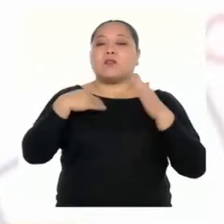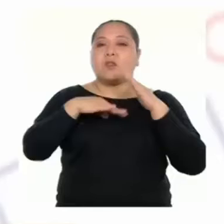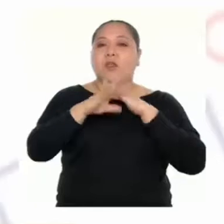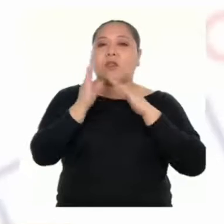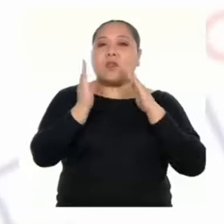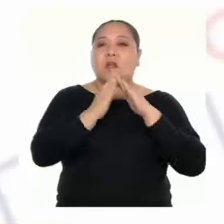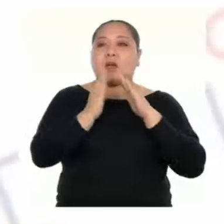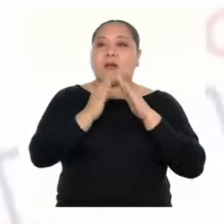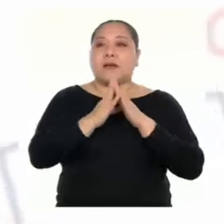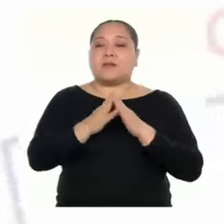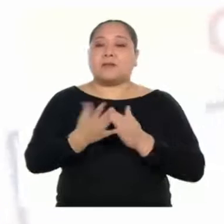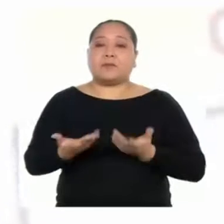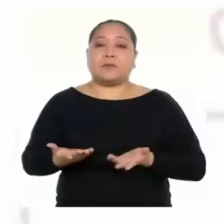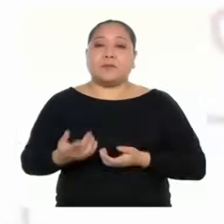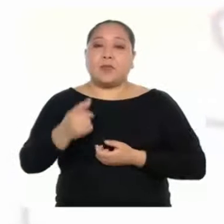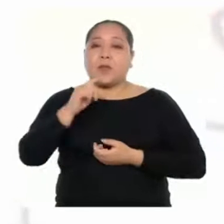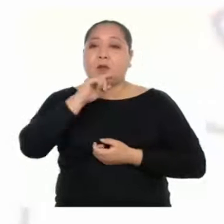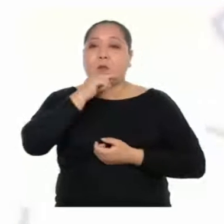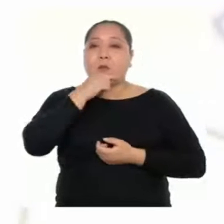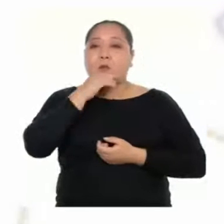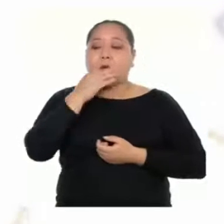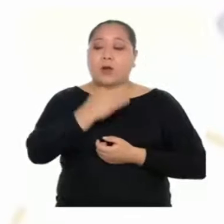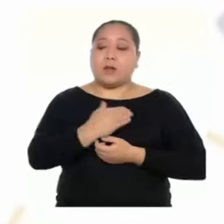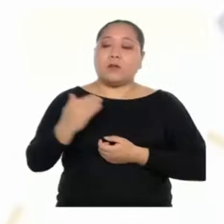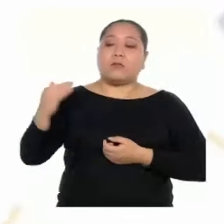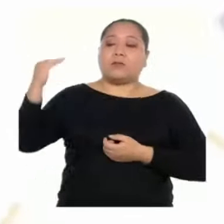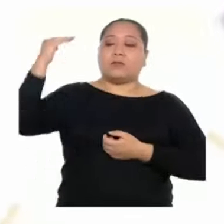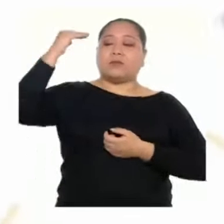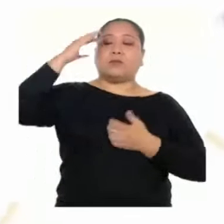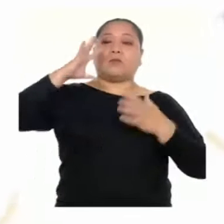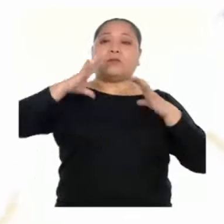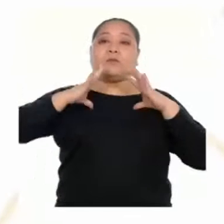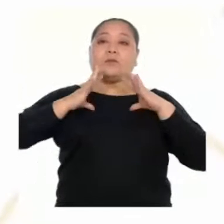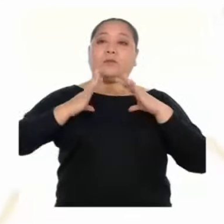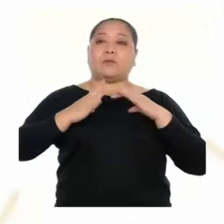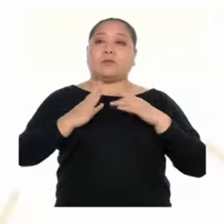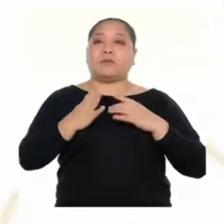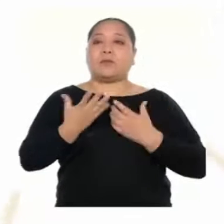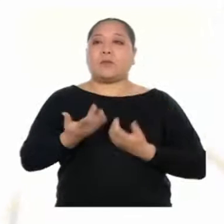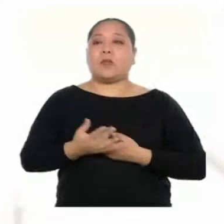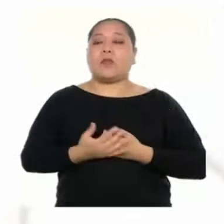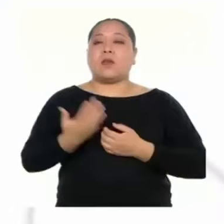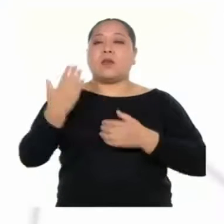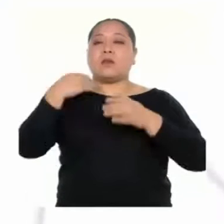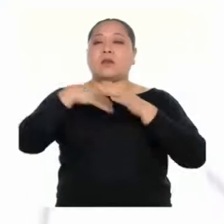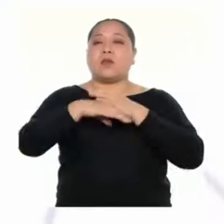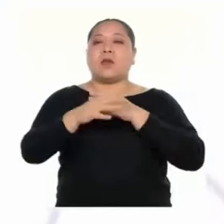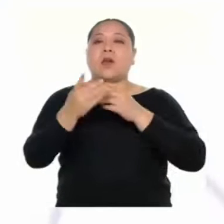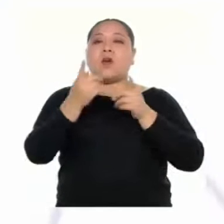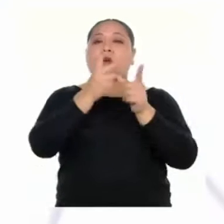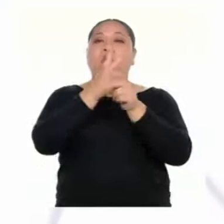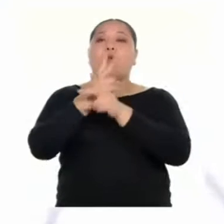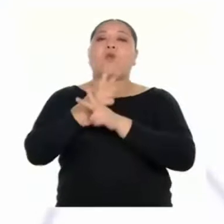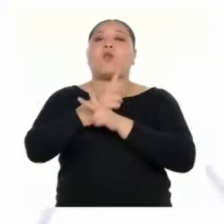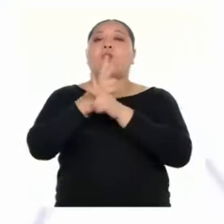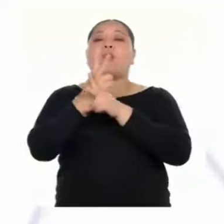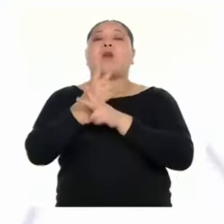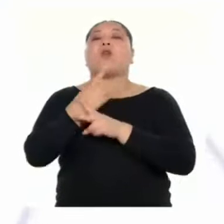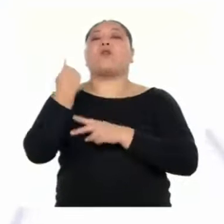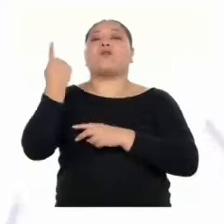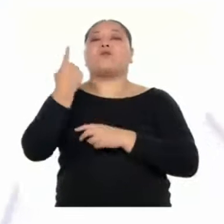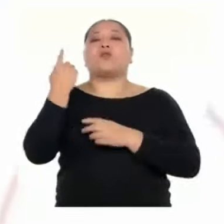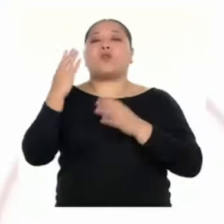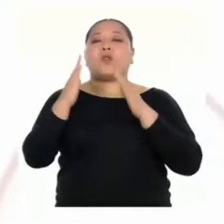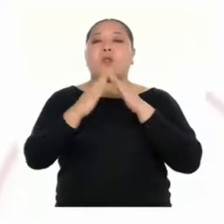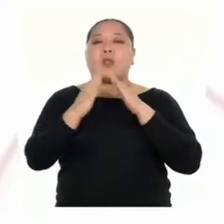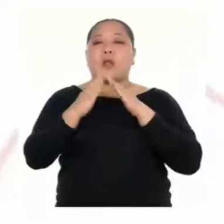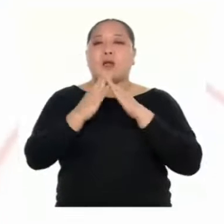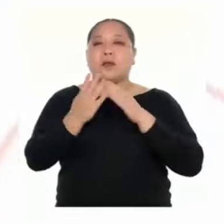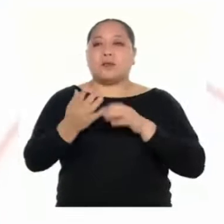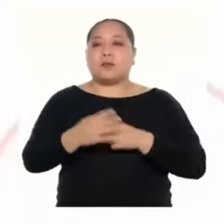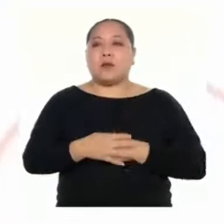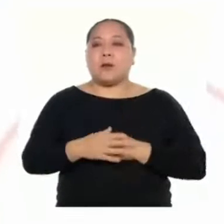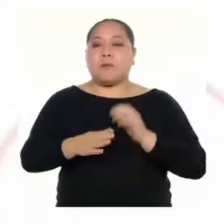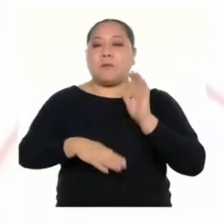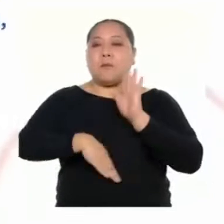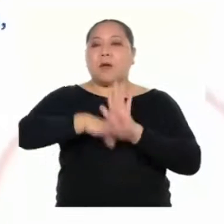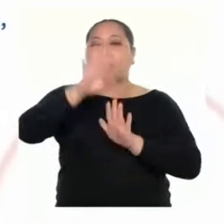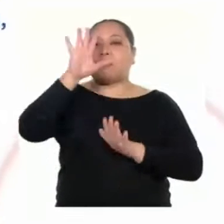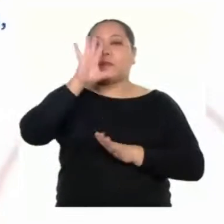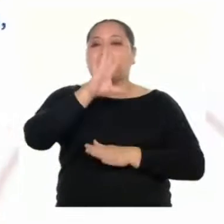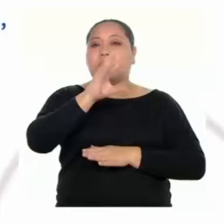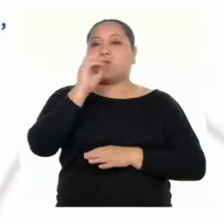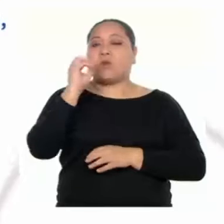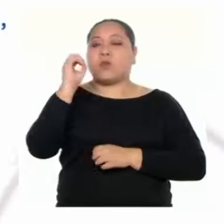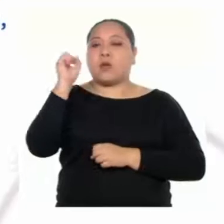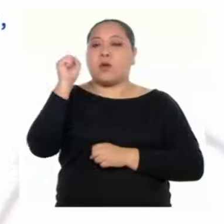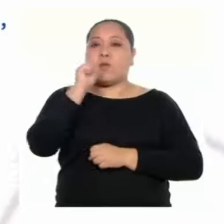domésticas, mientras que las mujeres de la élite se encontraban circunscritas al cuidado del hogar. Más del